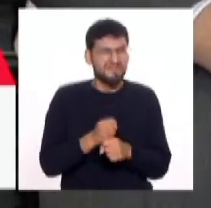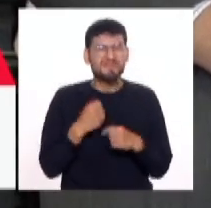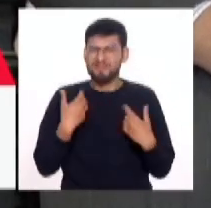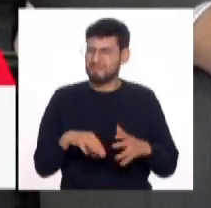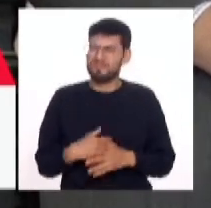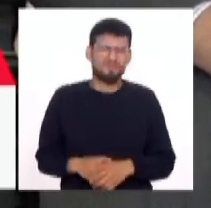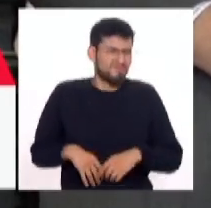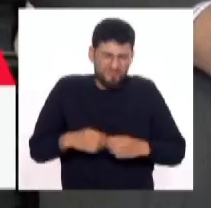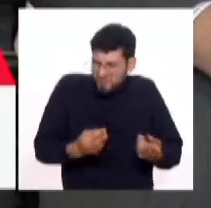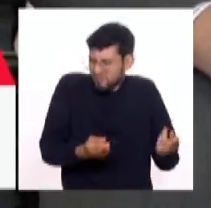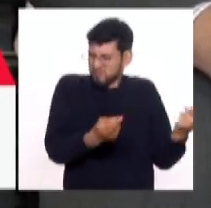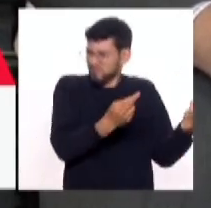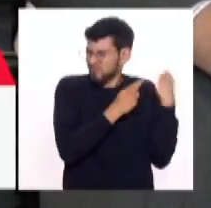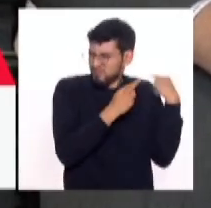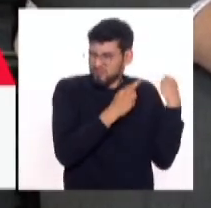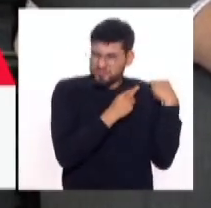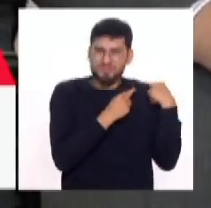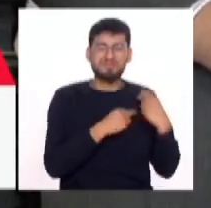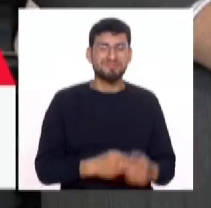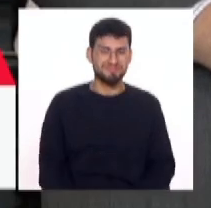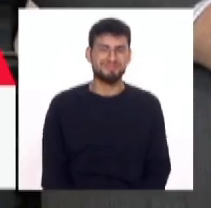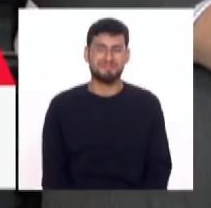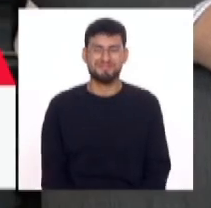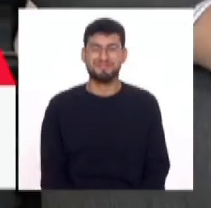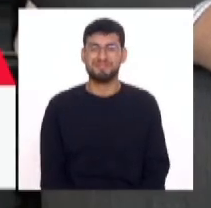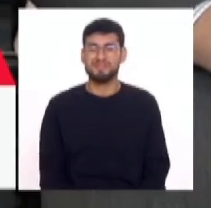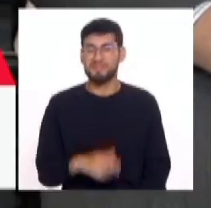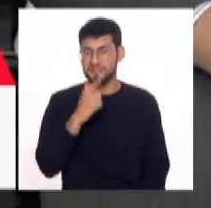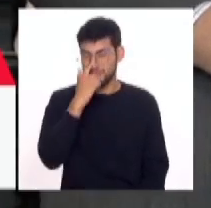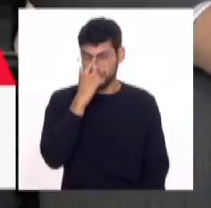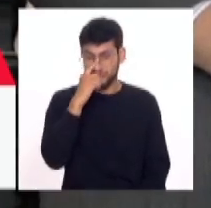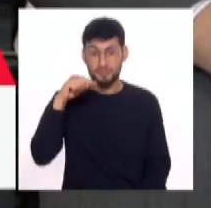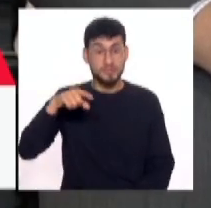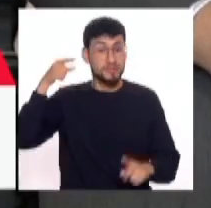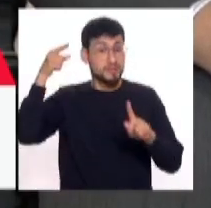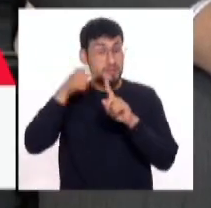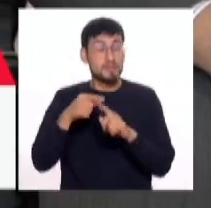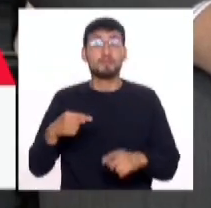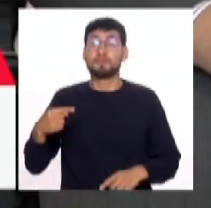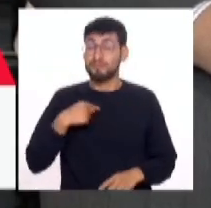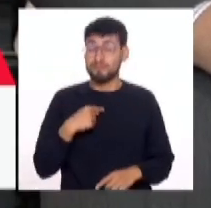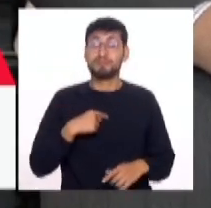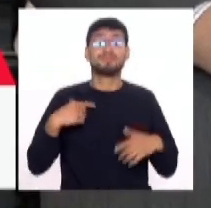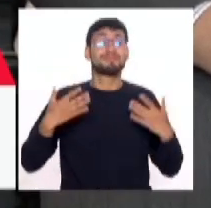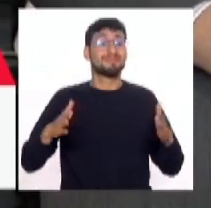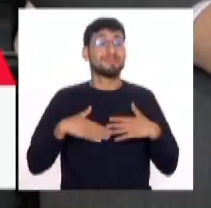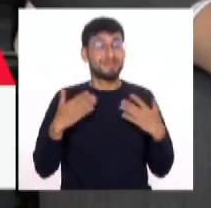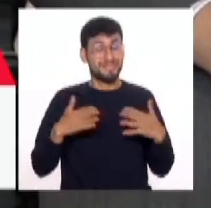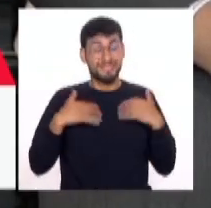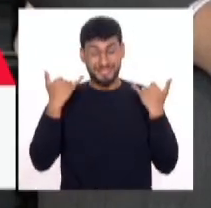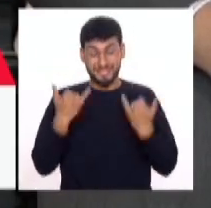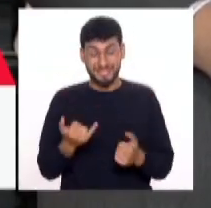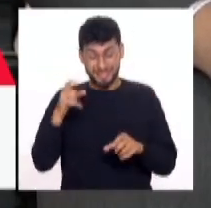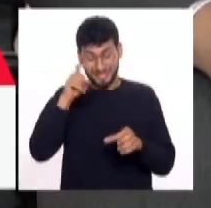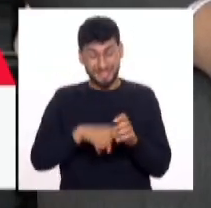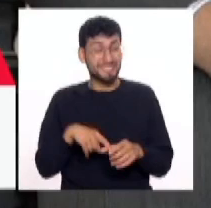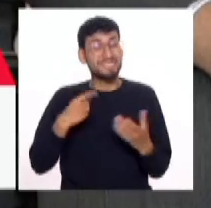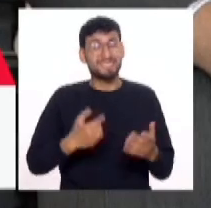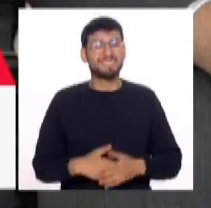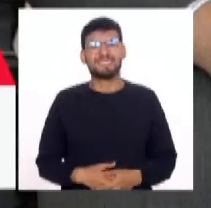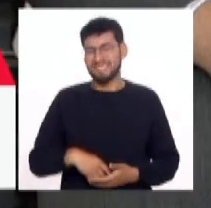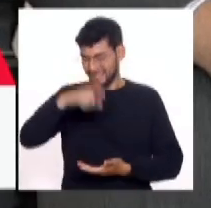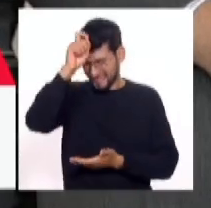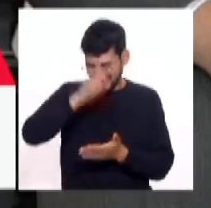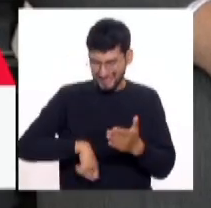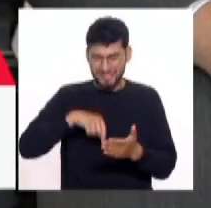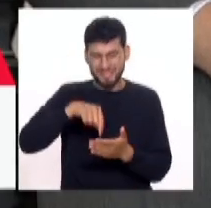con alta responsabilidad. Y bajo este objetivo me complace participar hoy en la firma